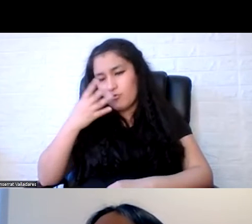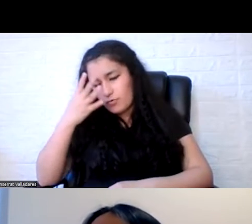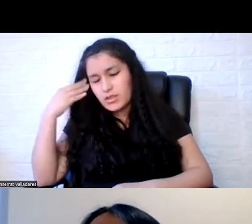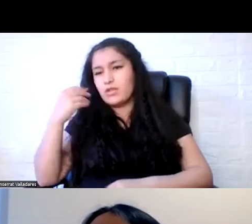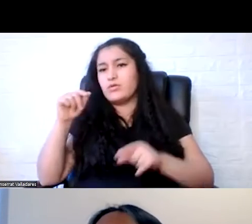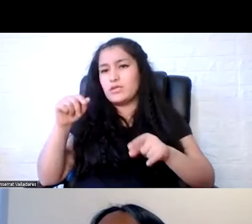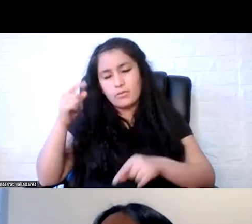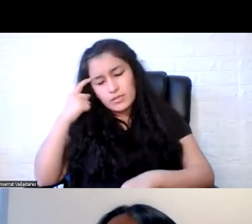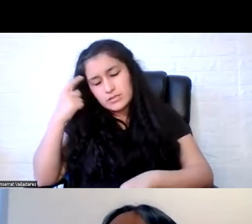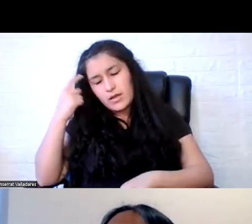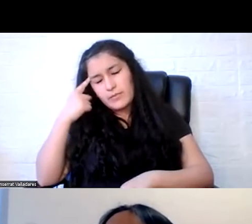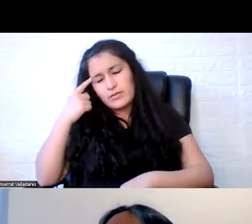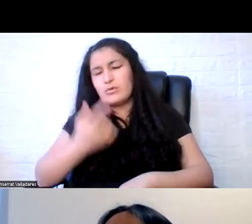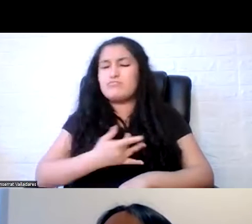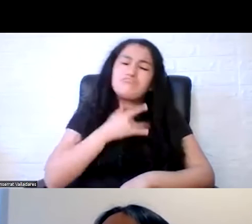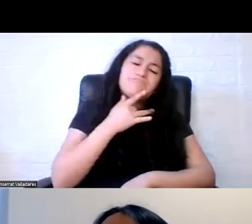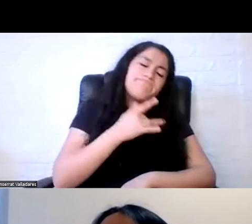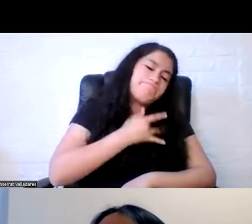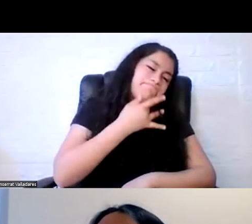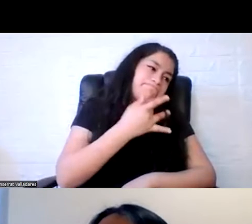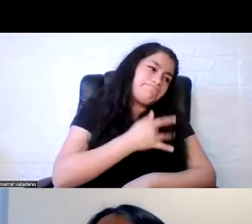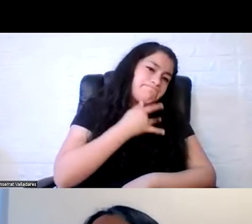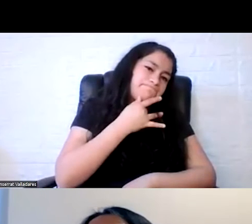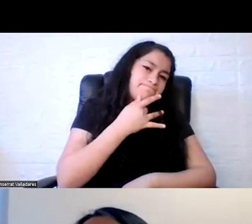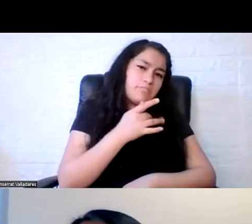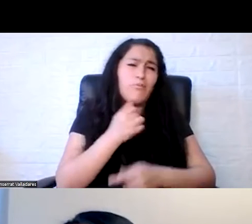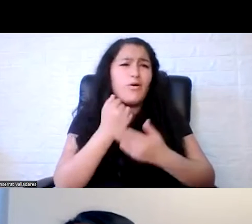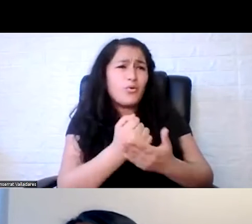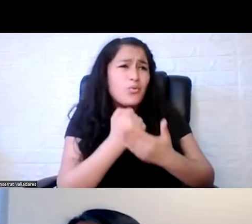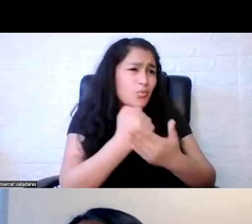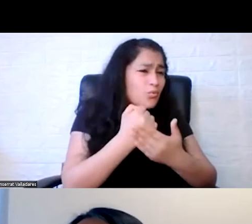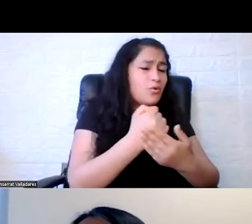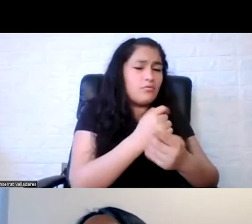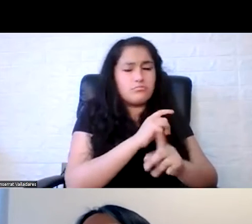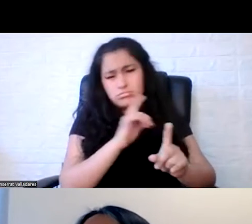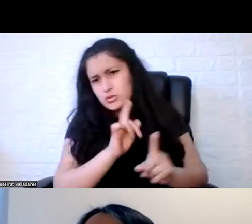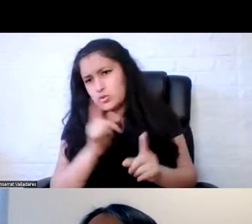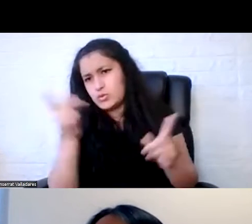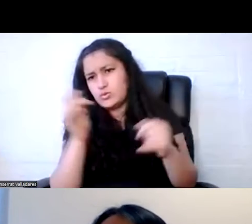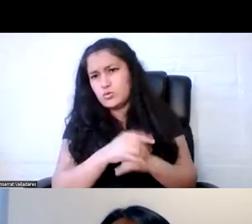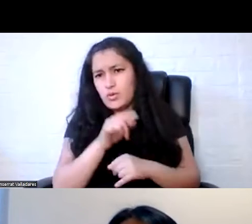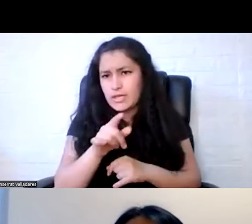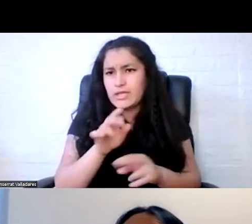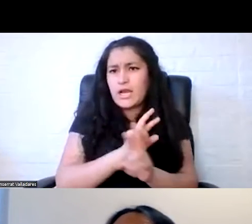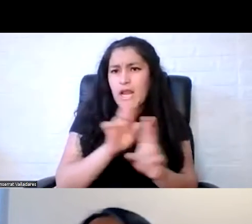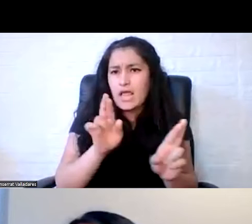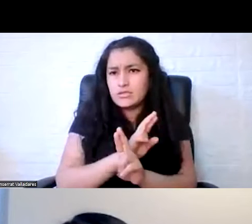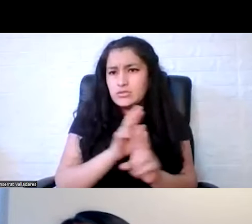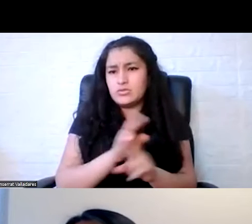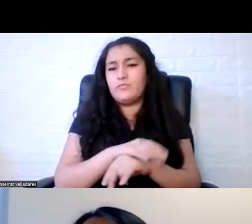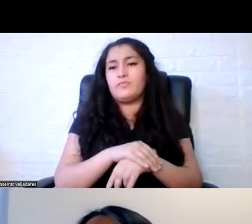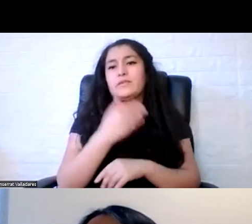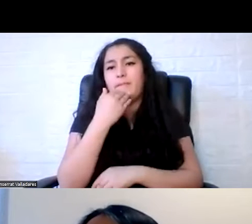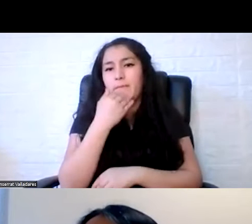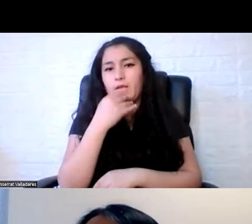victimistas y victimizantes y también, ¿no?, asistencialistas también en esta relación de construcción de alianza. Y